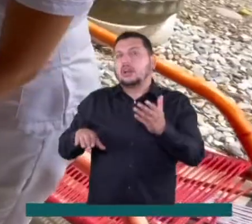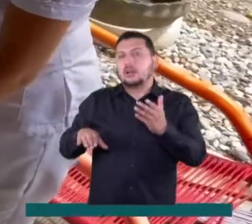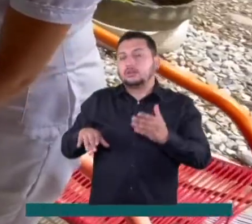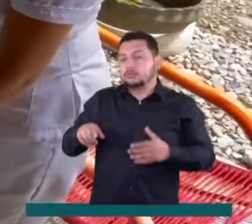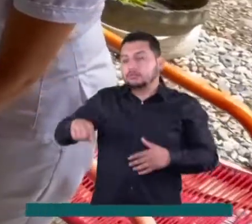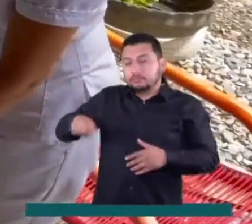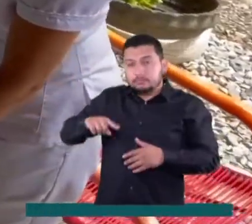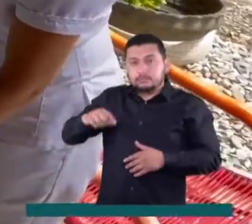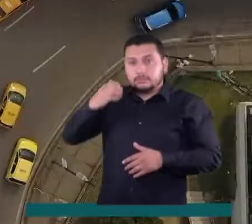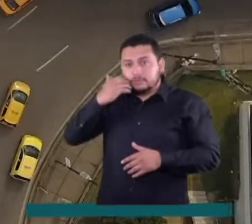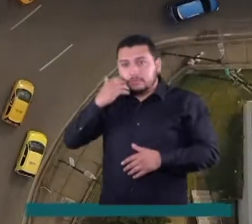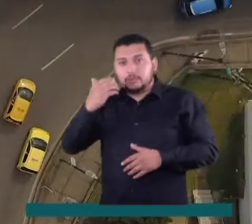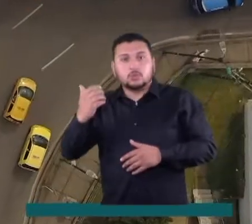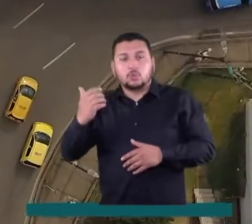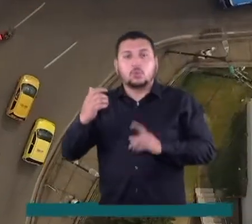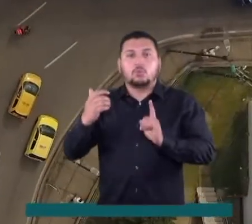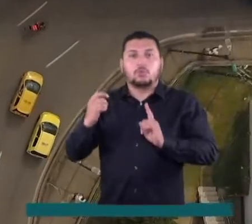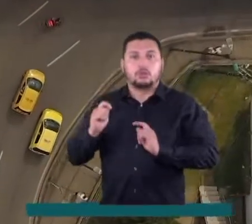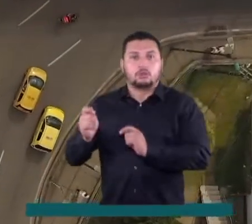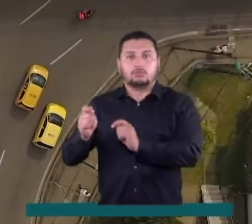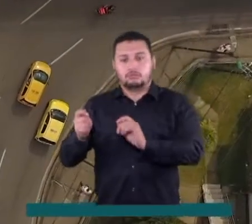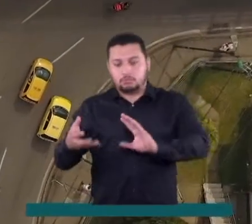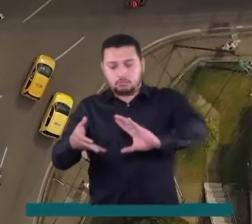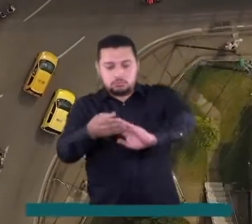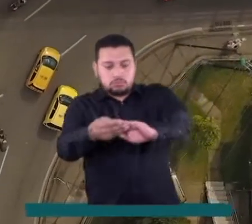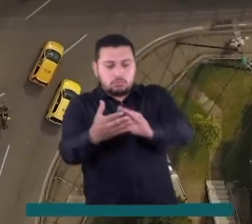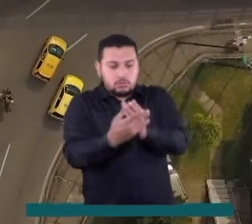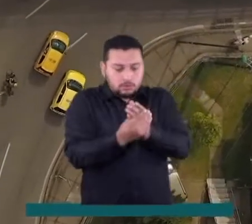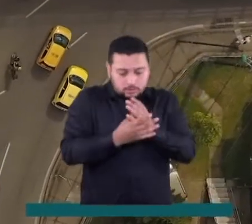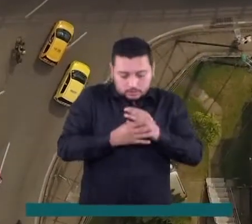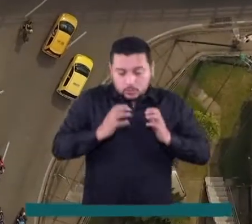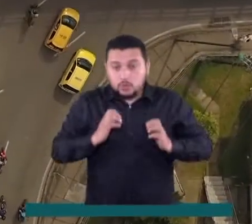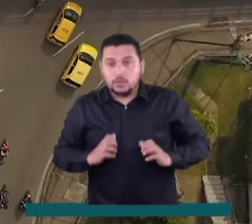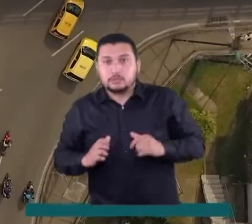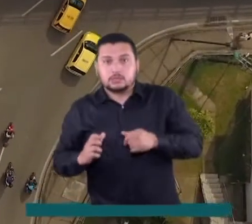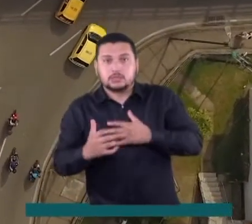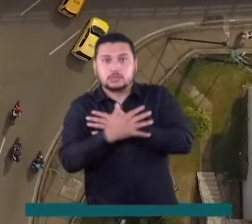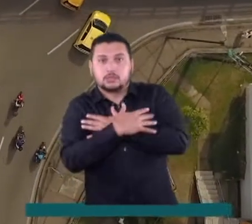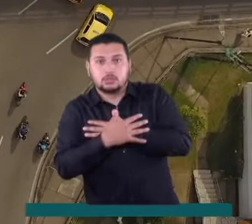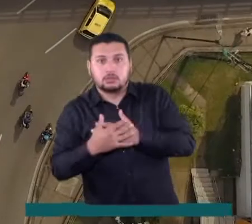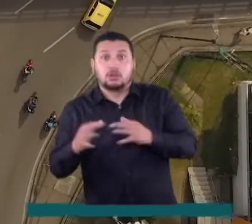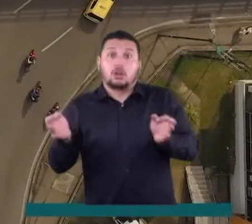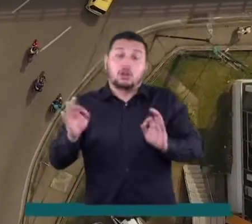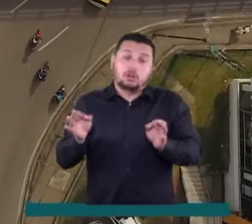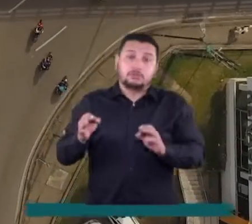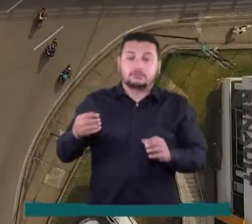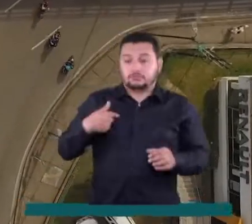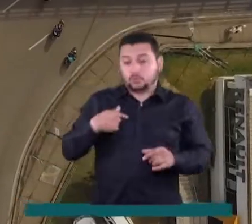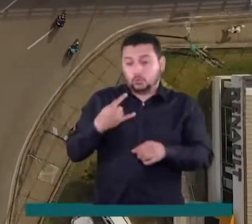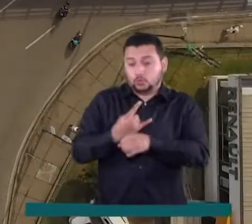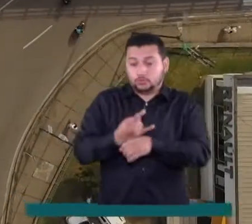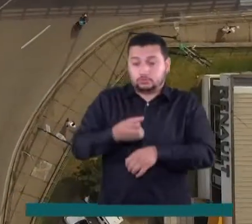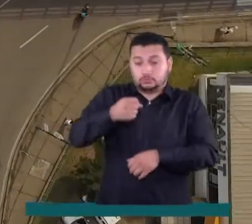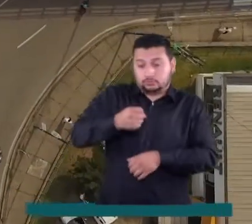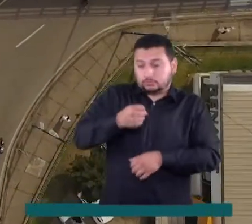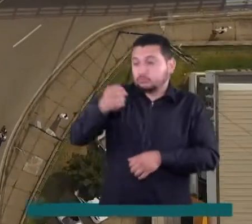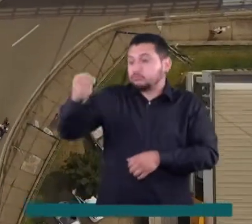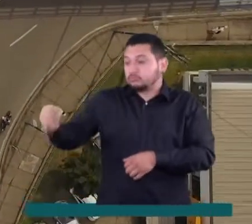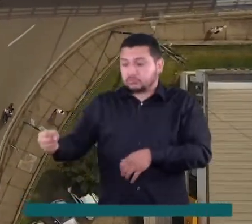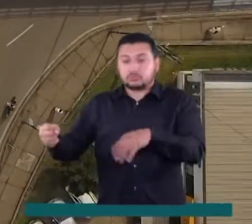son producidos especialmente por el contacto físico entre las personas, incluso por objetos utilizados por la